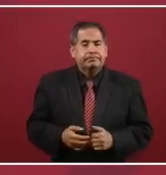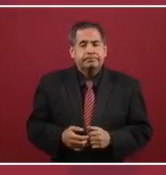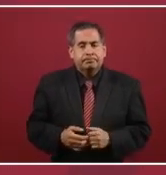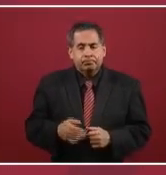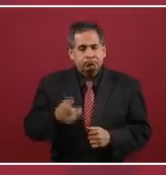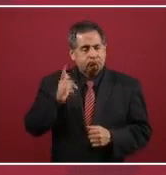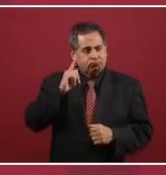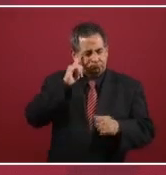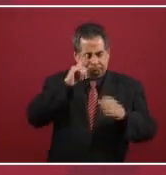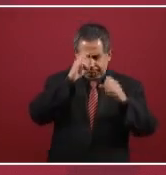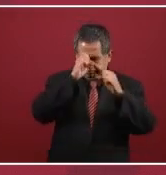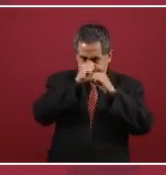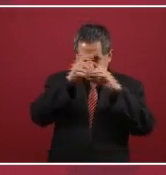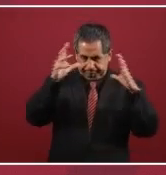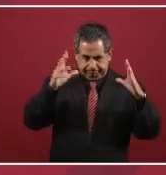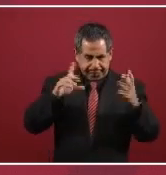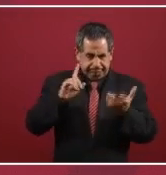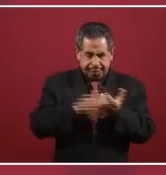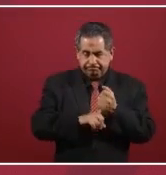tuviesen una visión